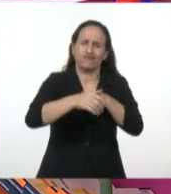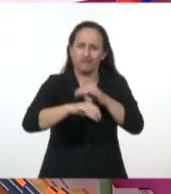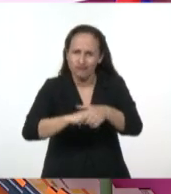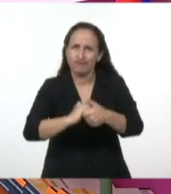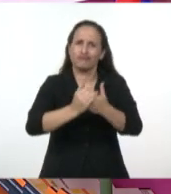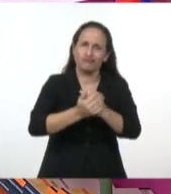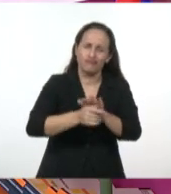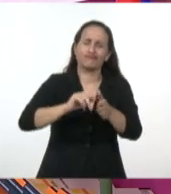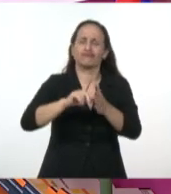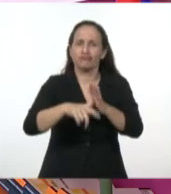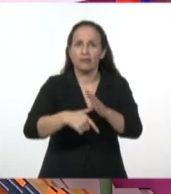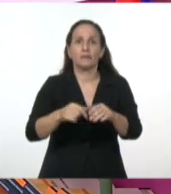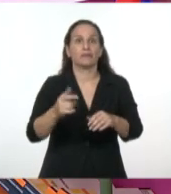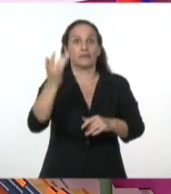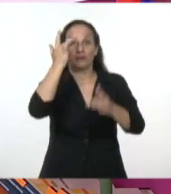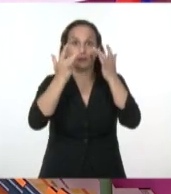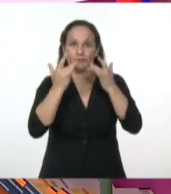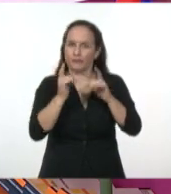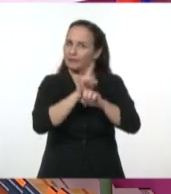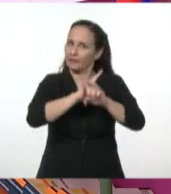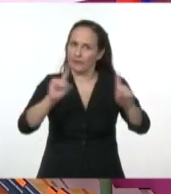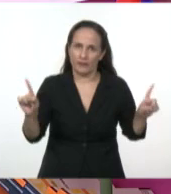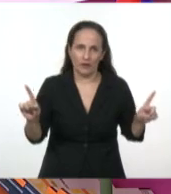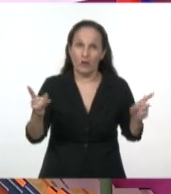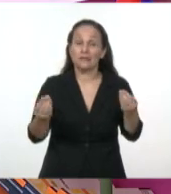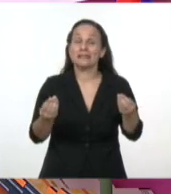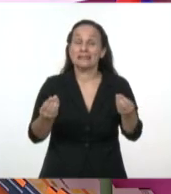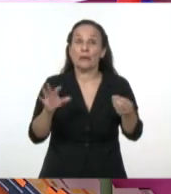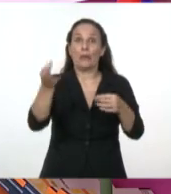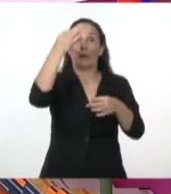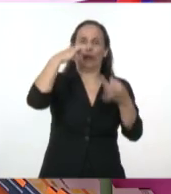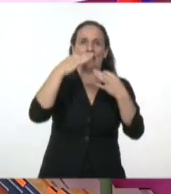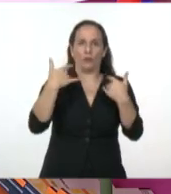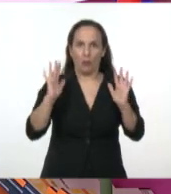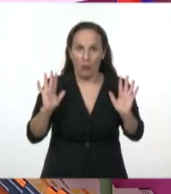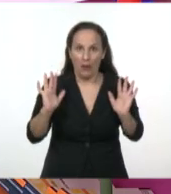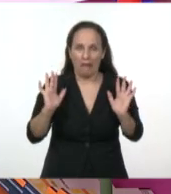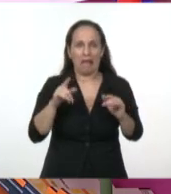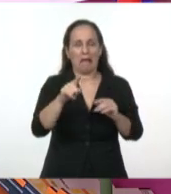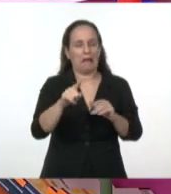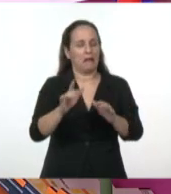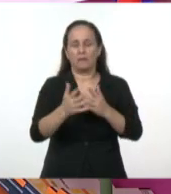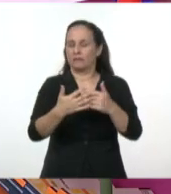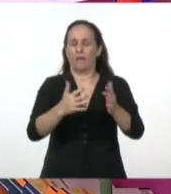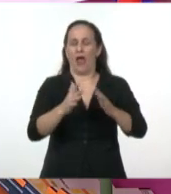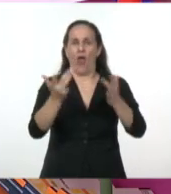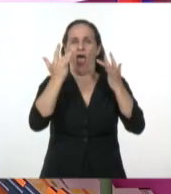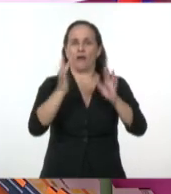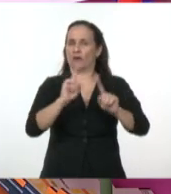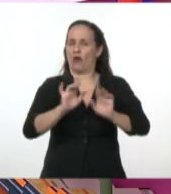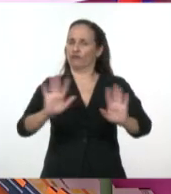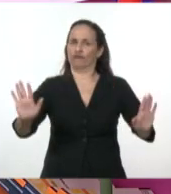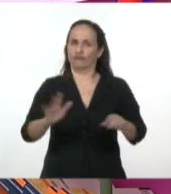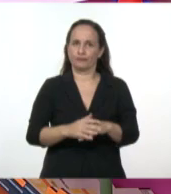las manos limpias. Evita tocarte los ojos, la nariz y la boca porque por ahí entra el virus. Así que tratemos de tener las manos lejos de la cara. Si